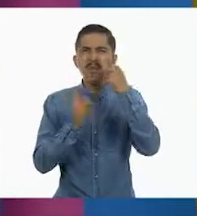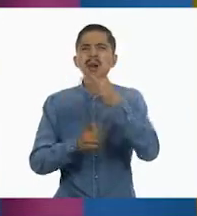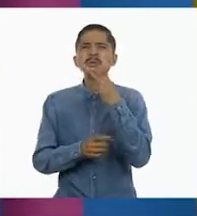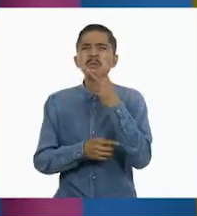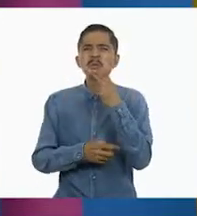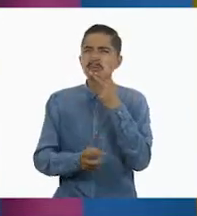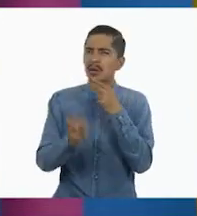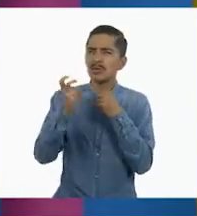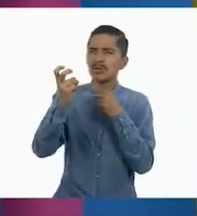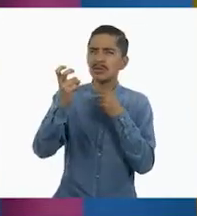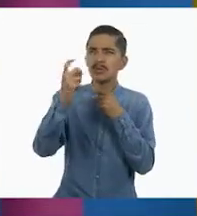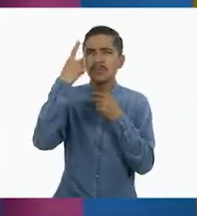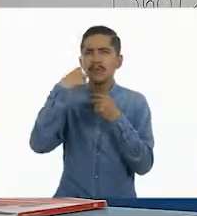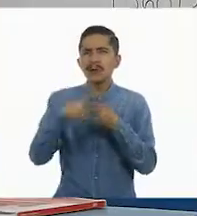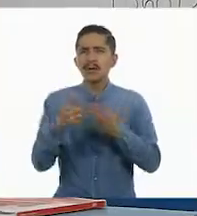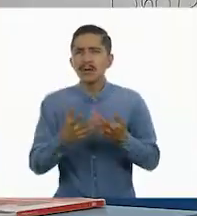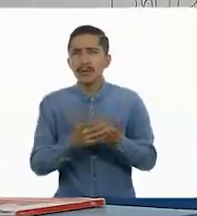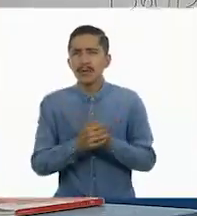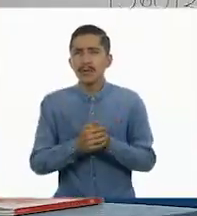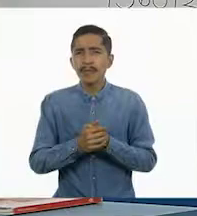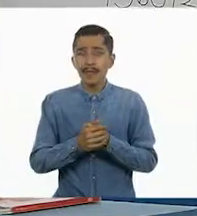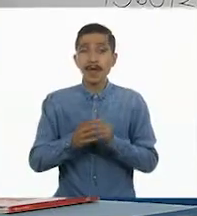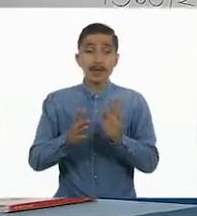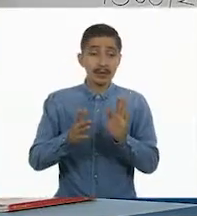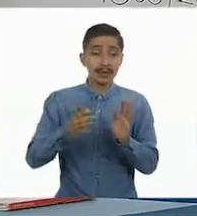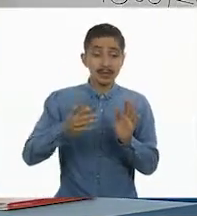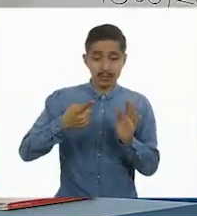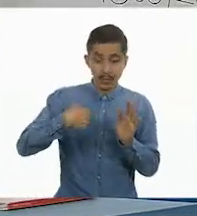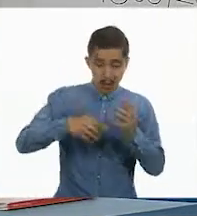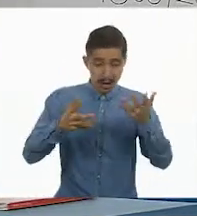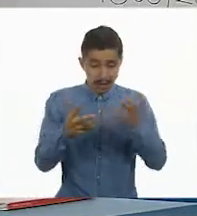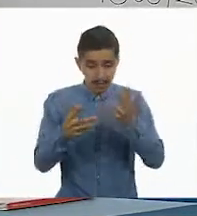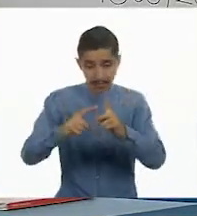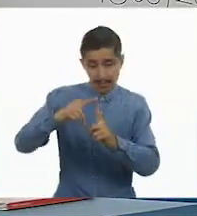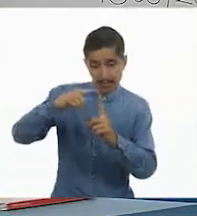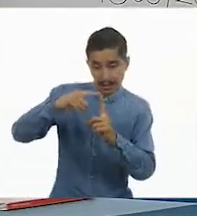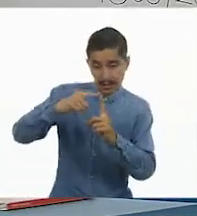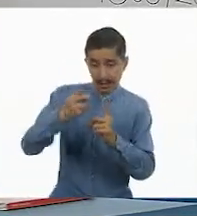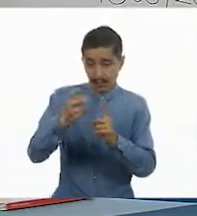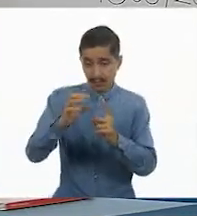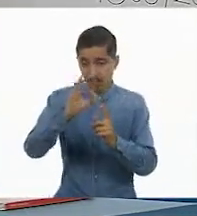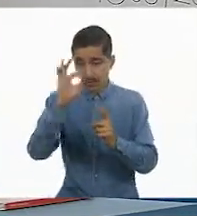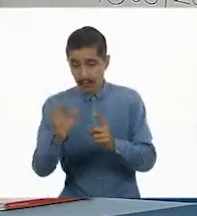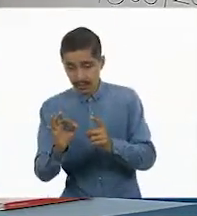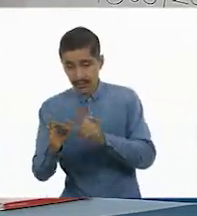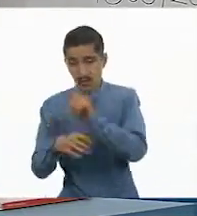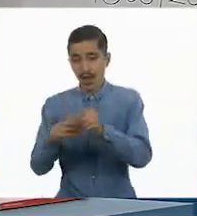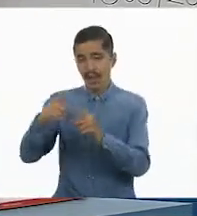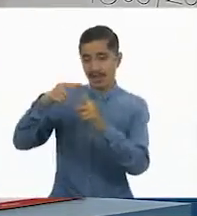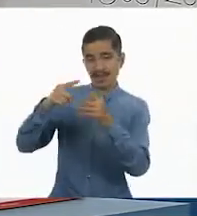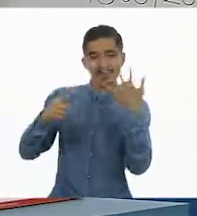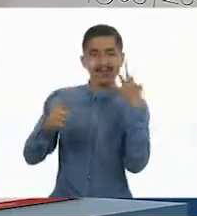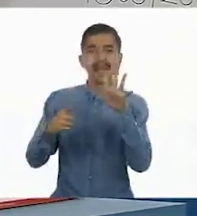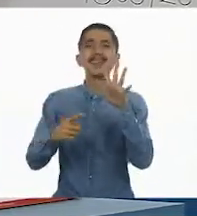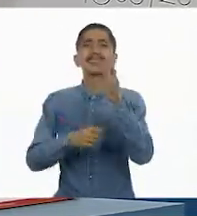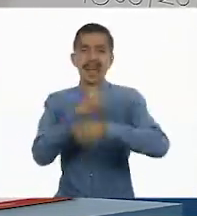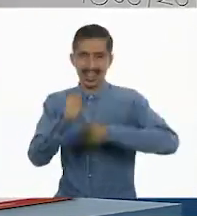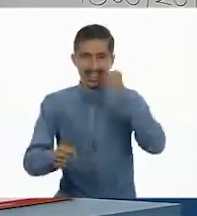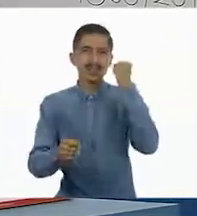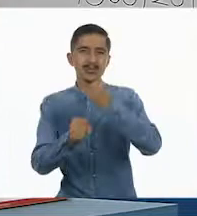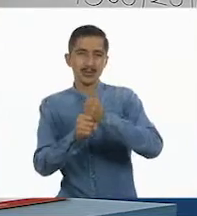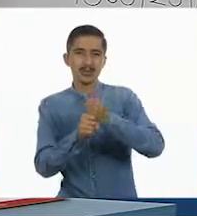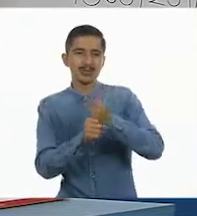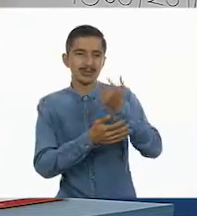dato? Mira, si nosotros dividimos ese porcentaje entre 10, porque hay 10 años de diferencia